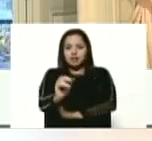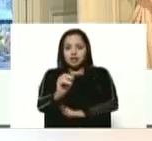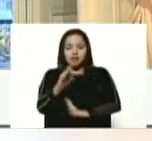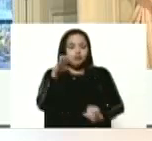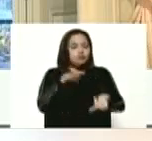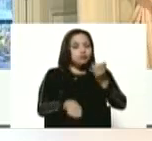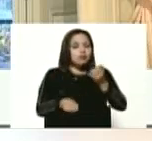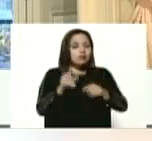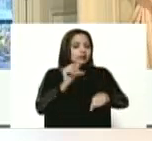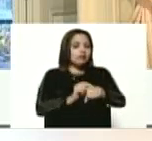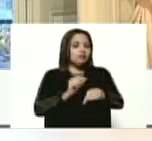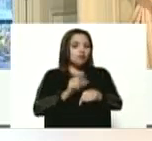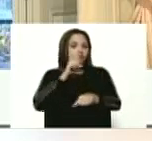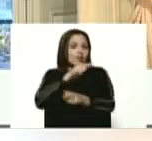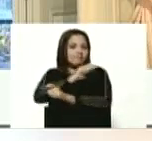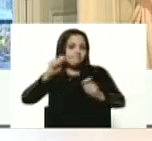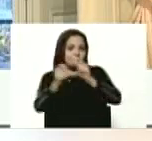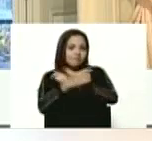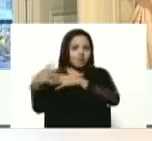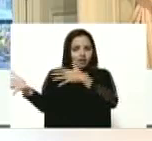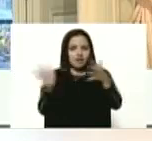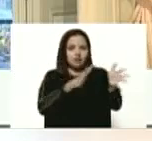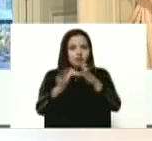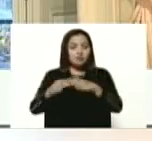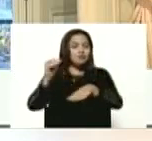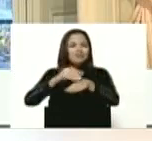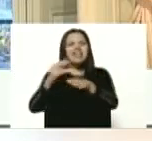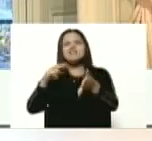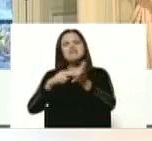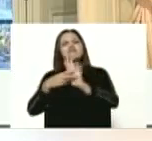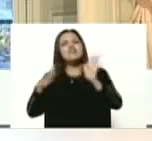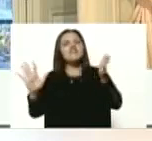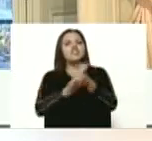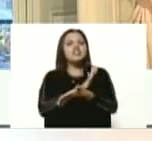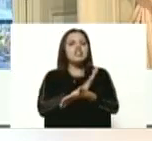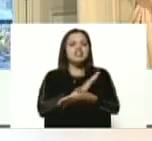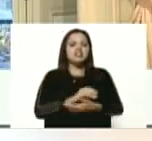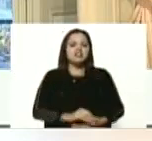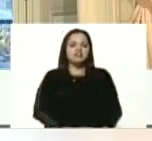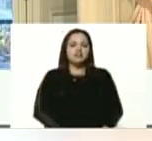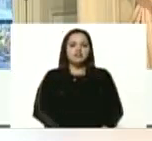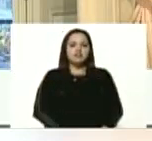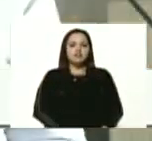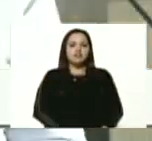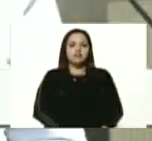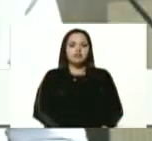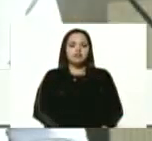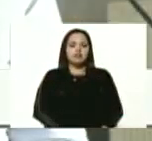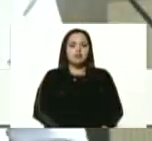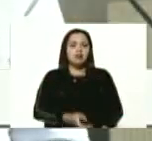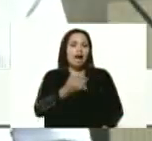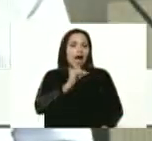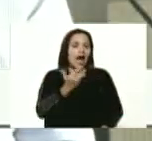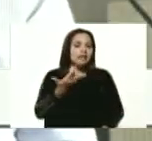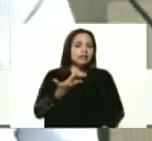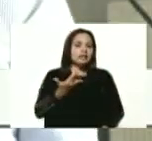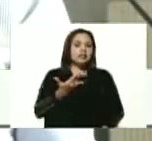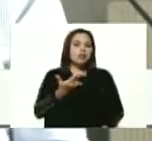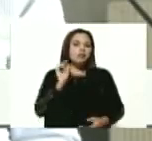del no retorno. ¿Tú sabes qué es el no retorno, Castro Sotelo? Tú que te la das de teórico.